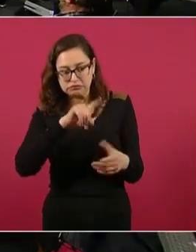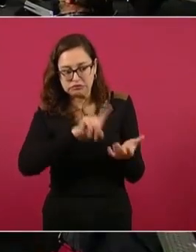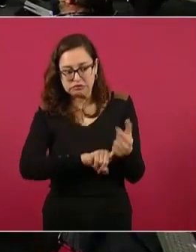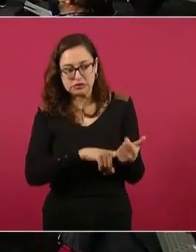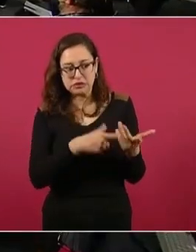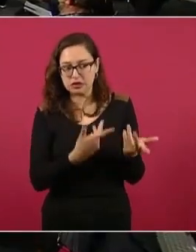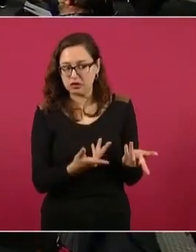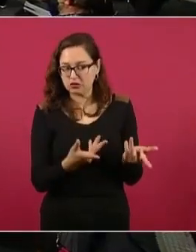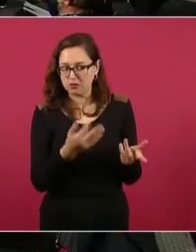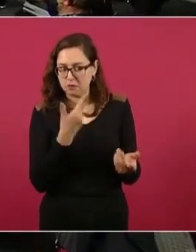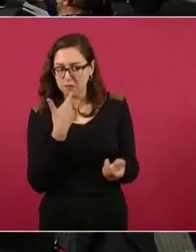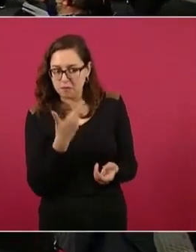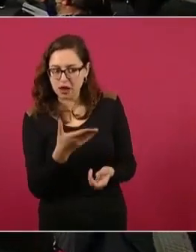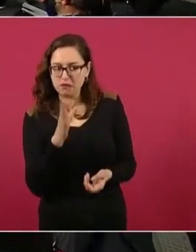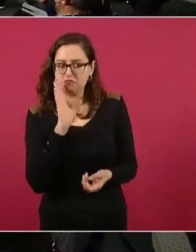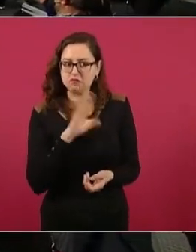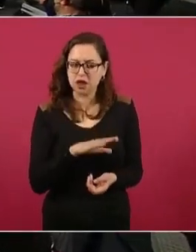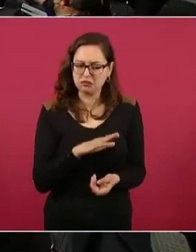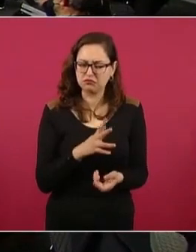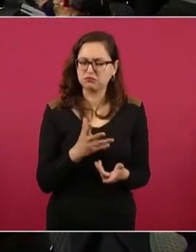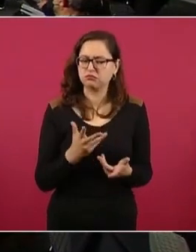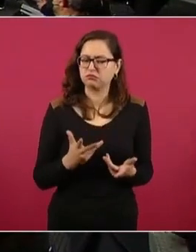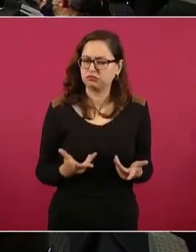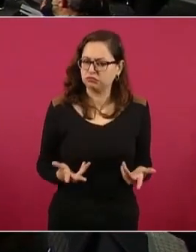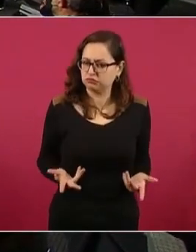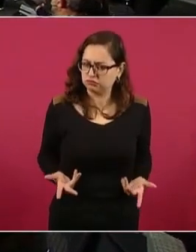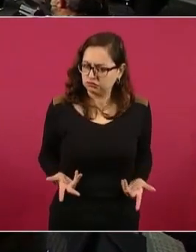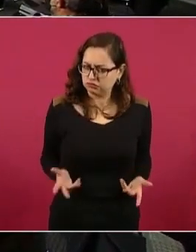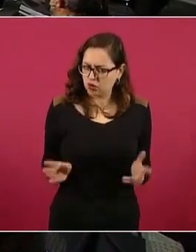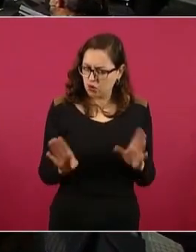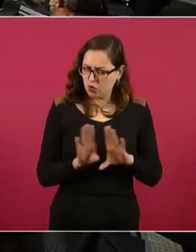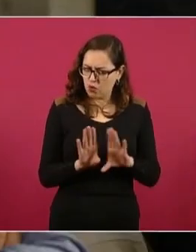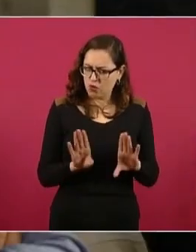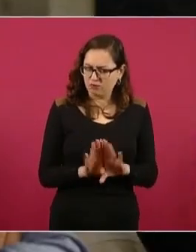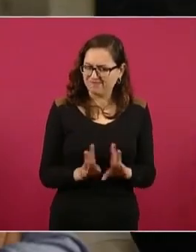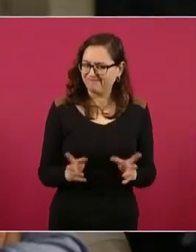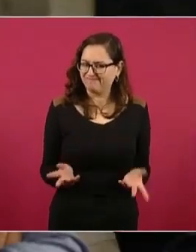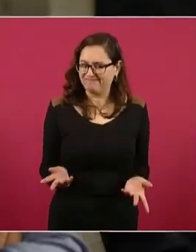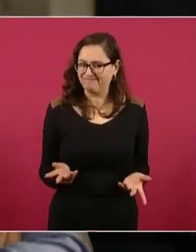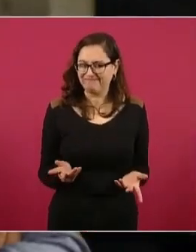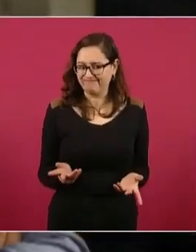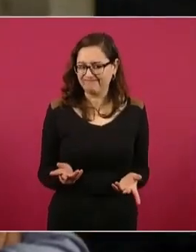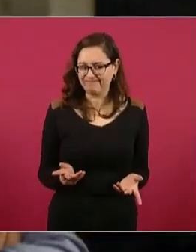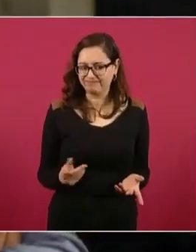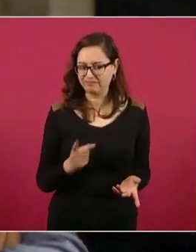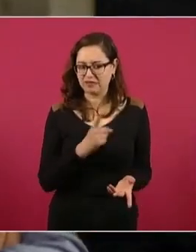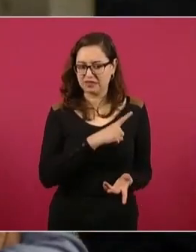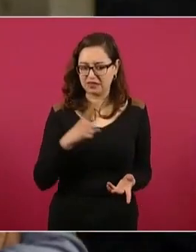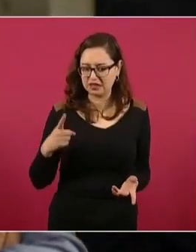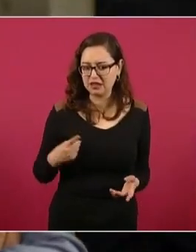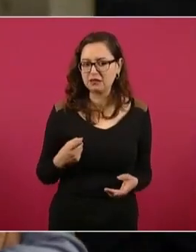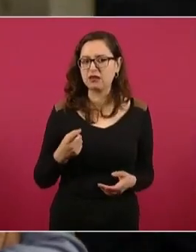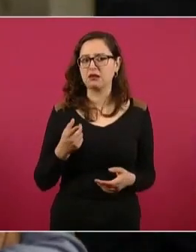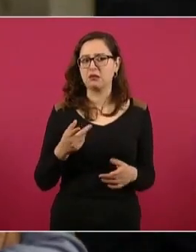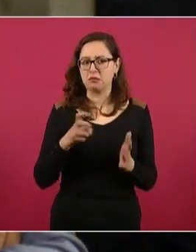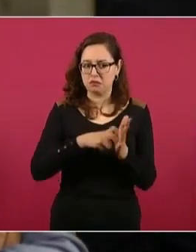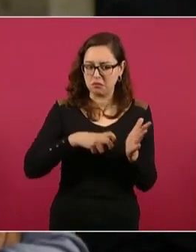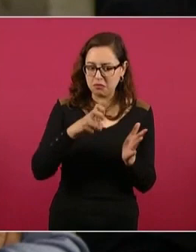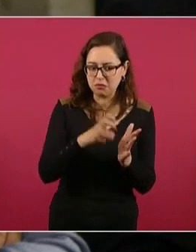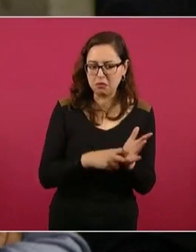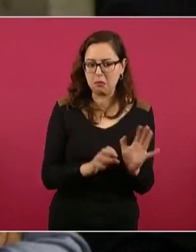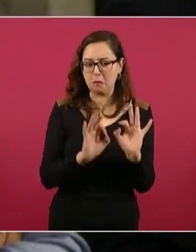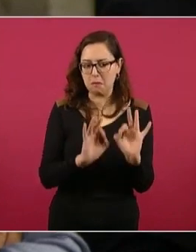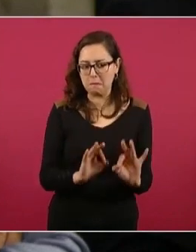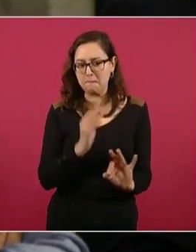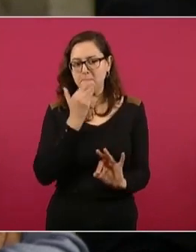ellos sigan con especial atención los cuidados que se le debe de llevar al paciente cuando acude